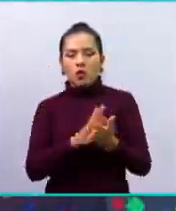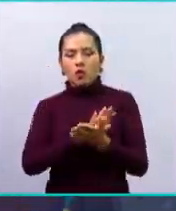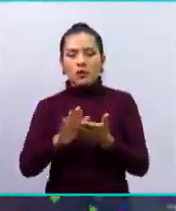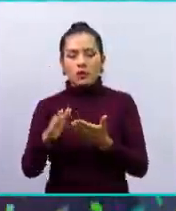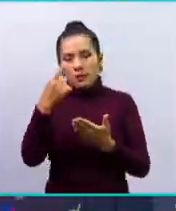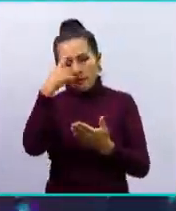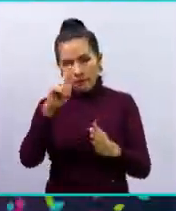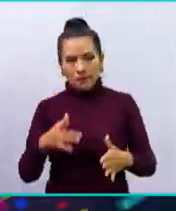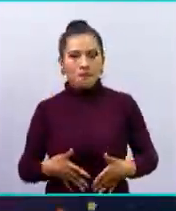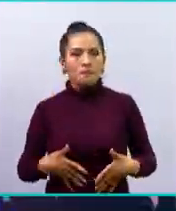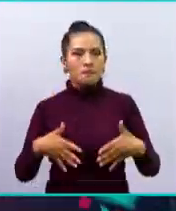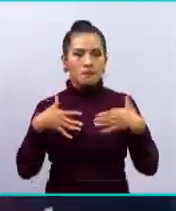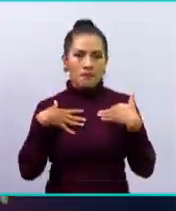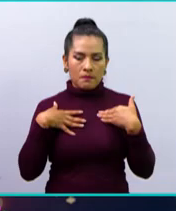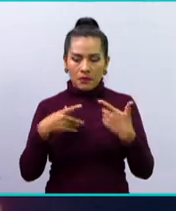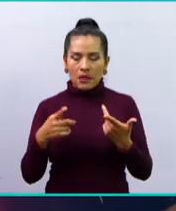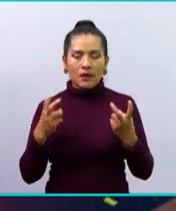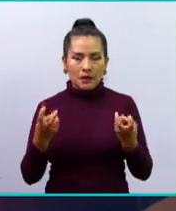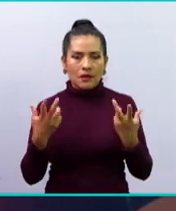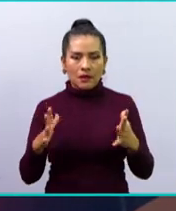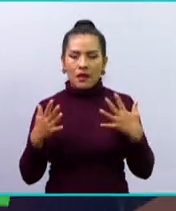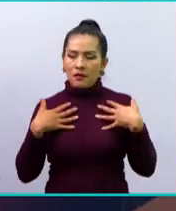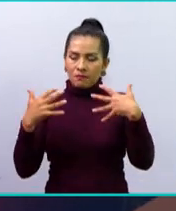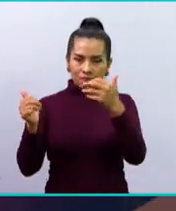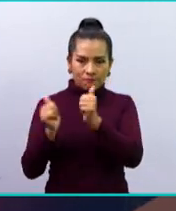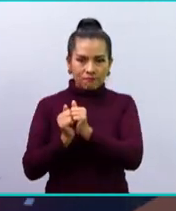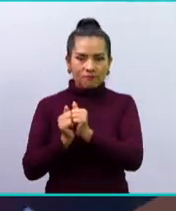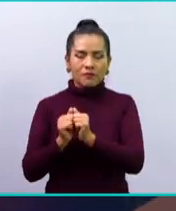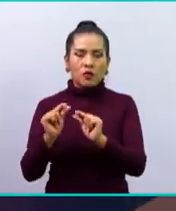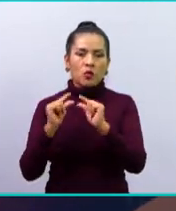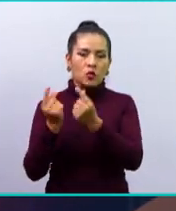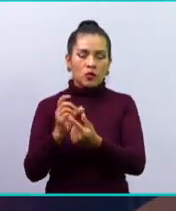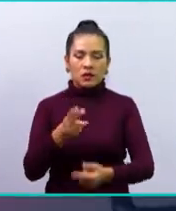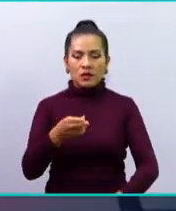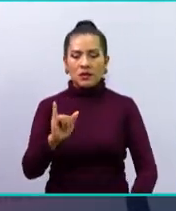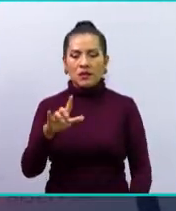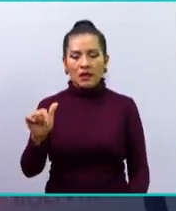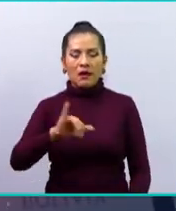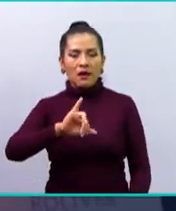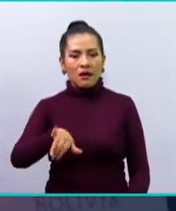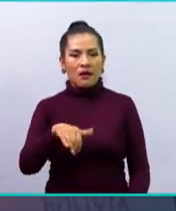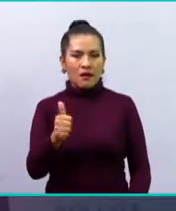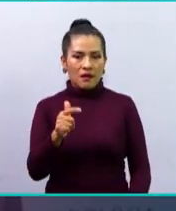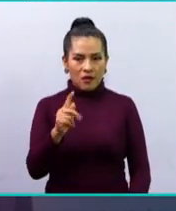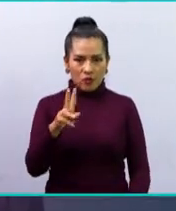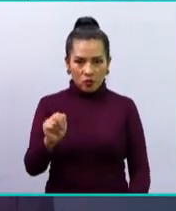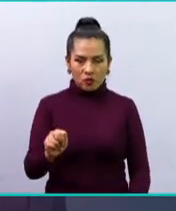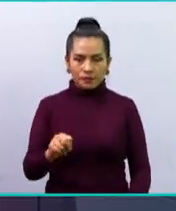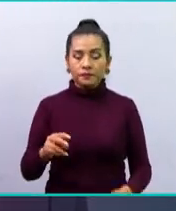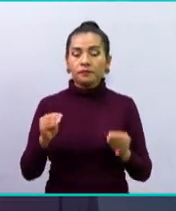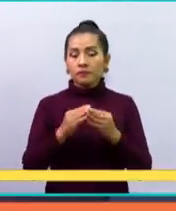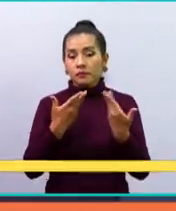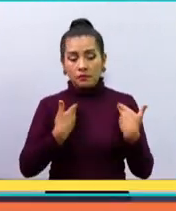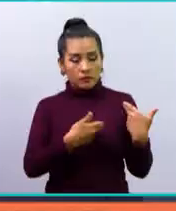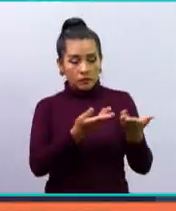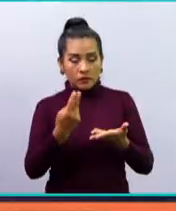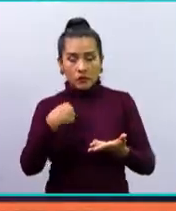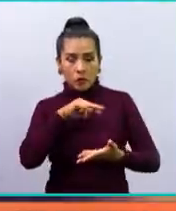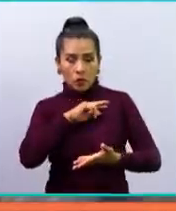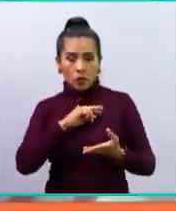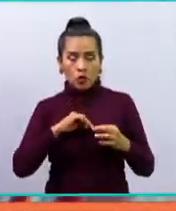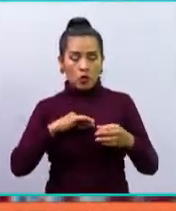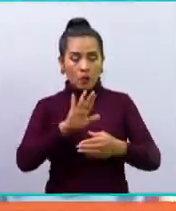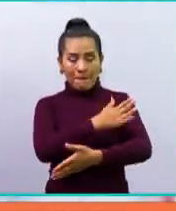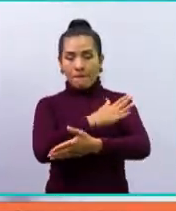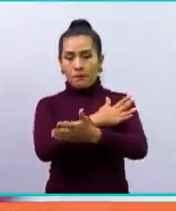Vivir, que va a venir de la mano de Chilajatu. También, como músicos, llamamos a la